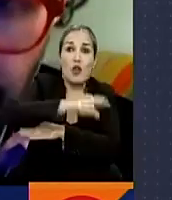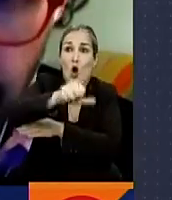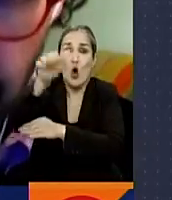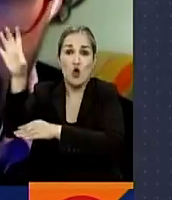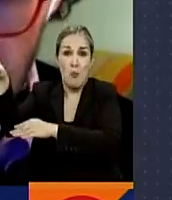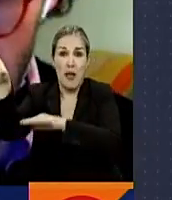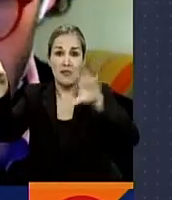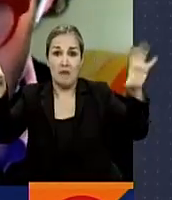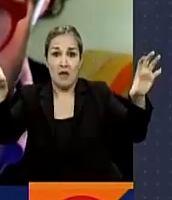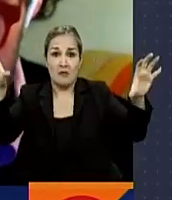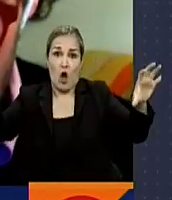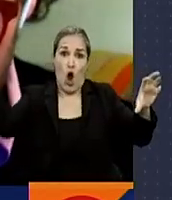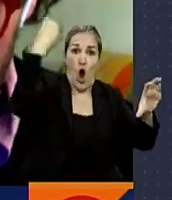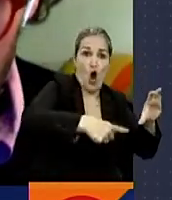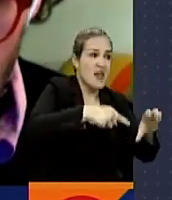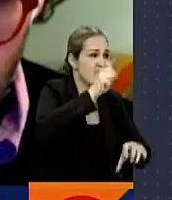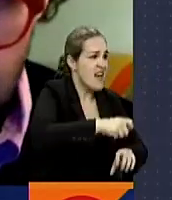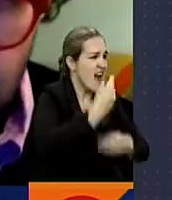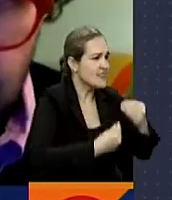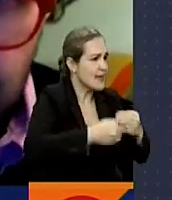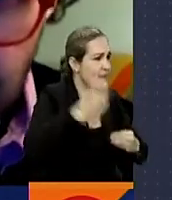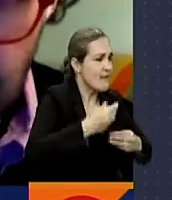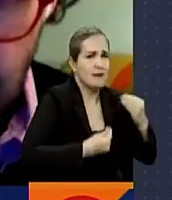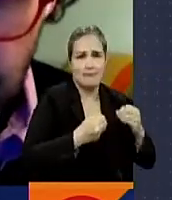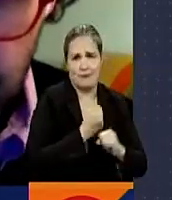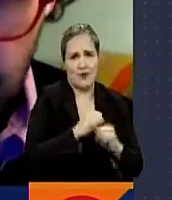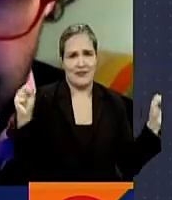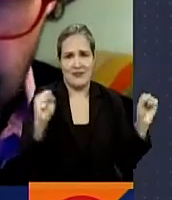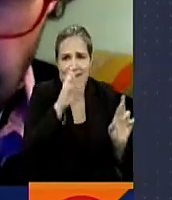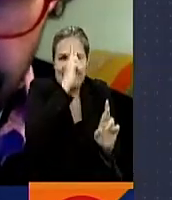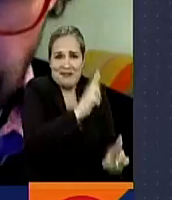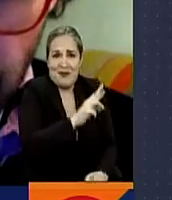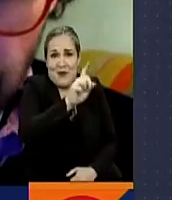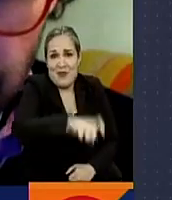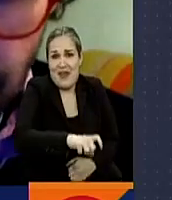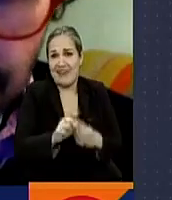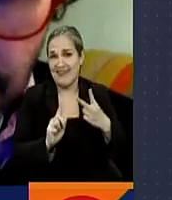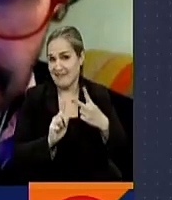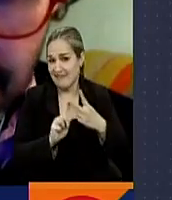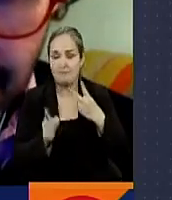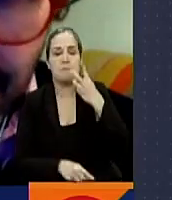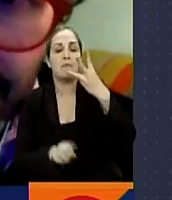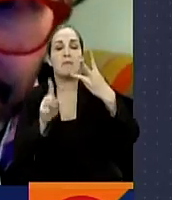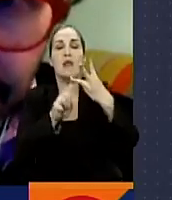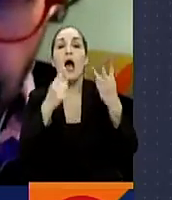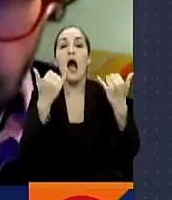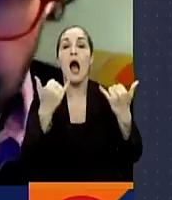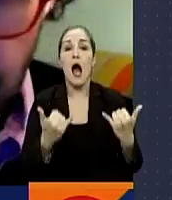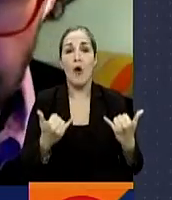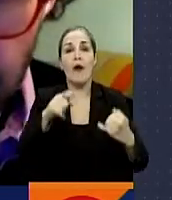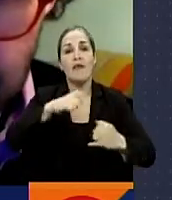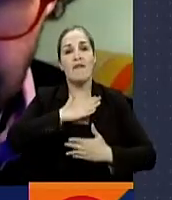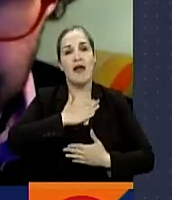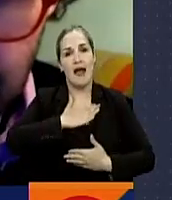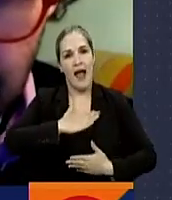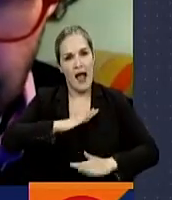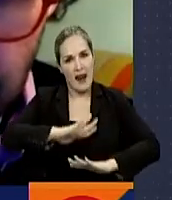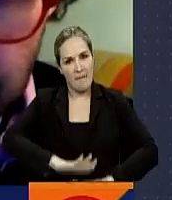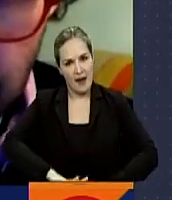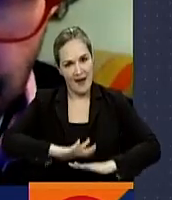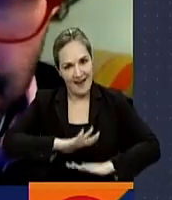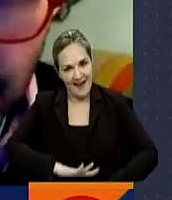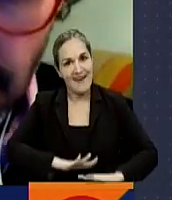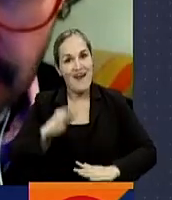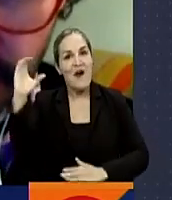llevar a cabo qué declaraciones hacer etcétera etcétera y En tercer lugar yo creo que es un momento para llamar a la Colombia e Israel han